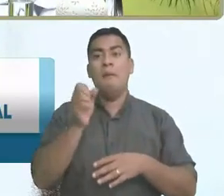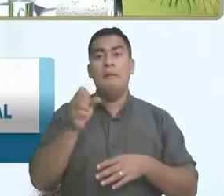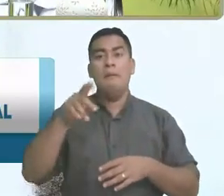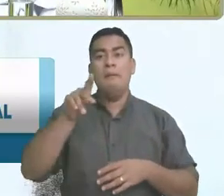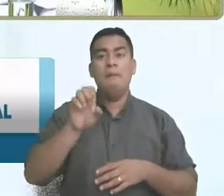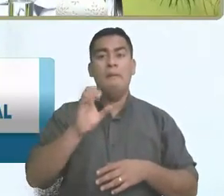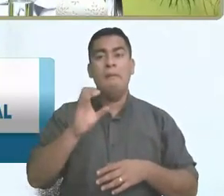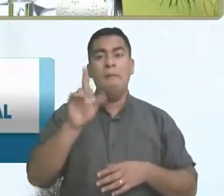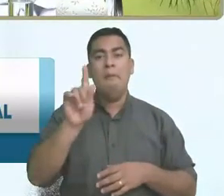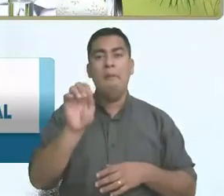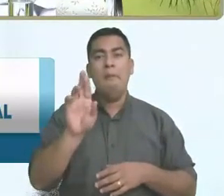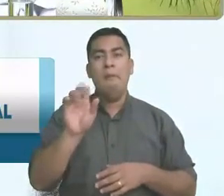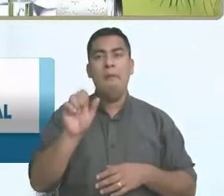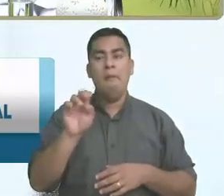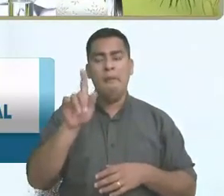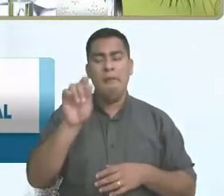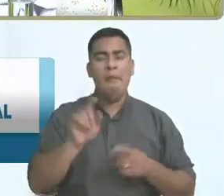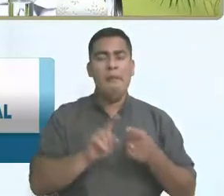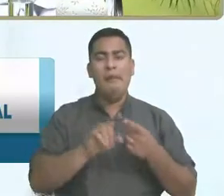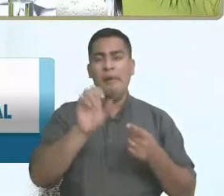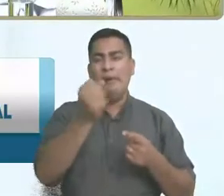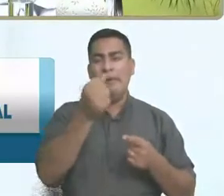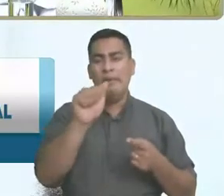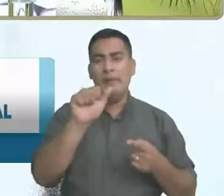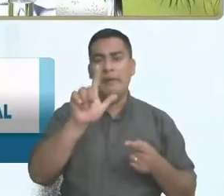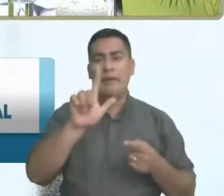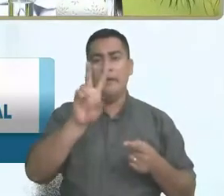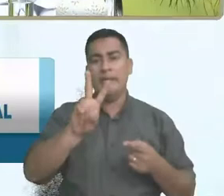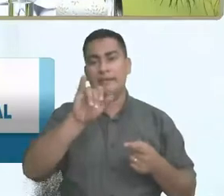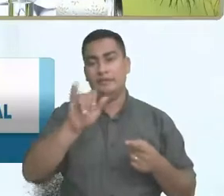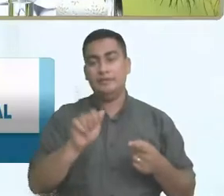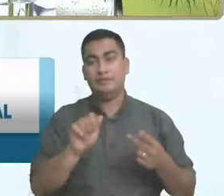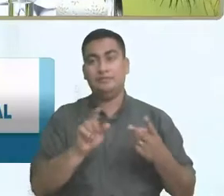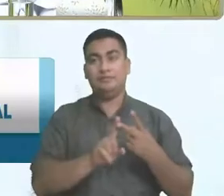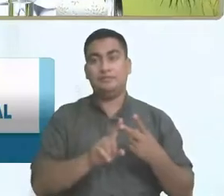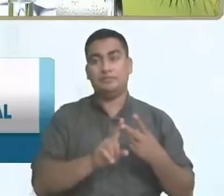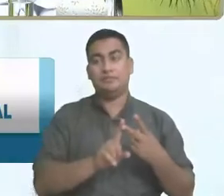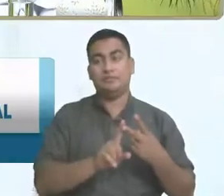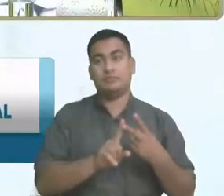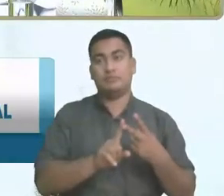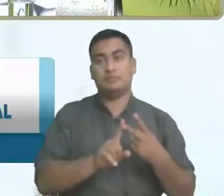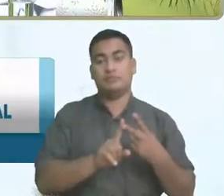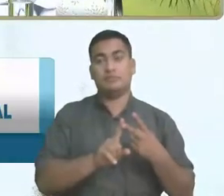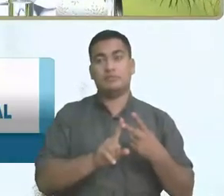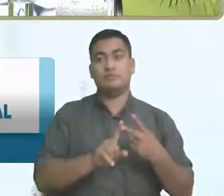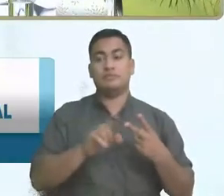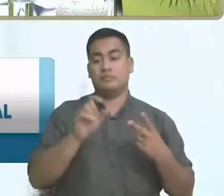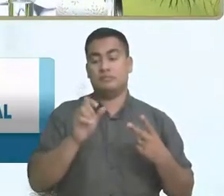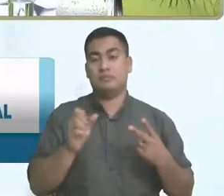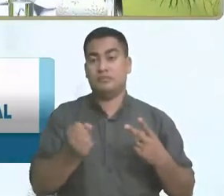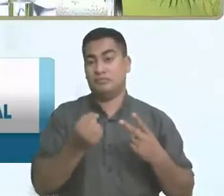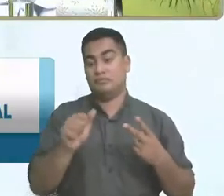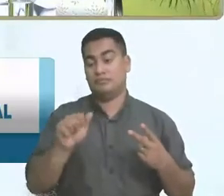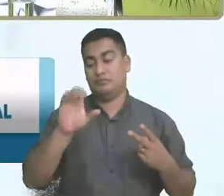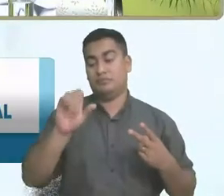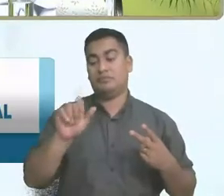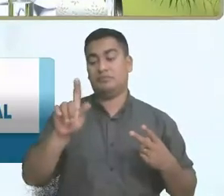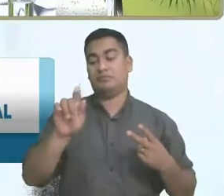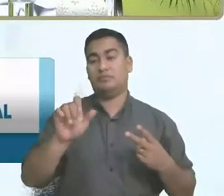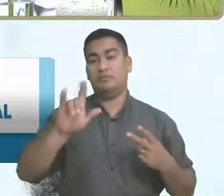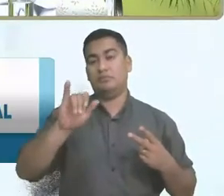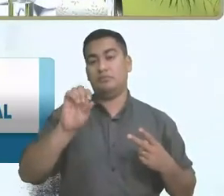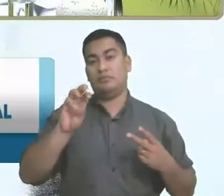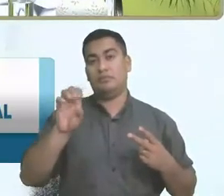hacer la combinación de la salvia, que es relajante, y el orégano, que es expectorante. O salvia y zacate de limón, que también es relajante y